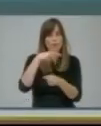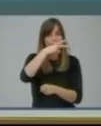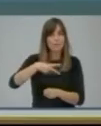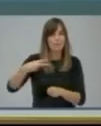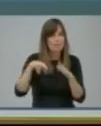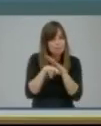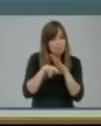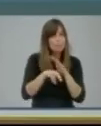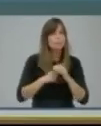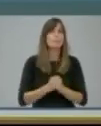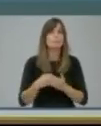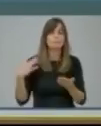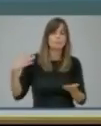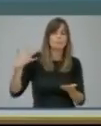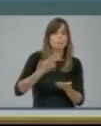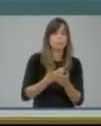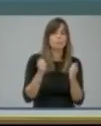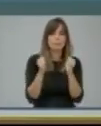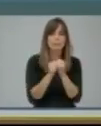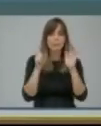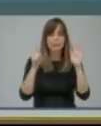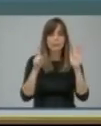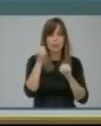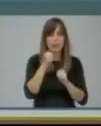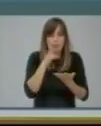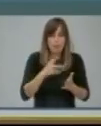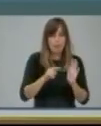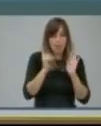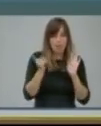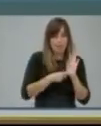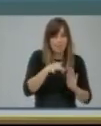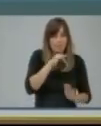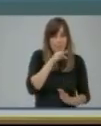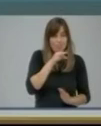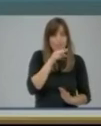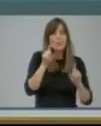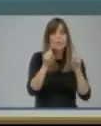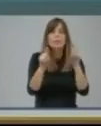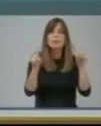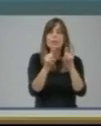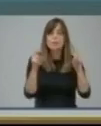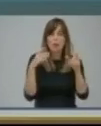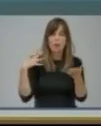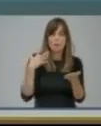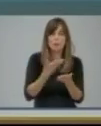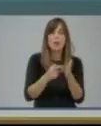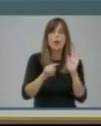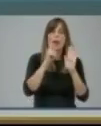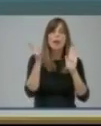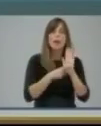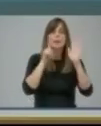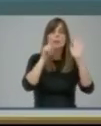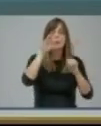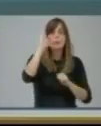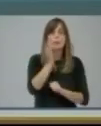tras 26 años en vigor de la actual norma estas entidades se han regulado hasta ahora por la ley 6